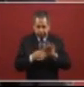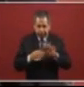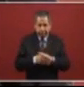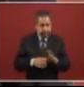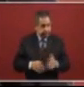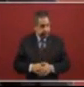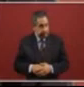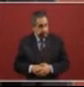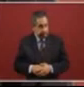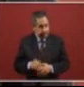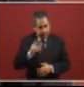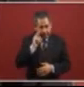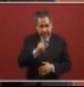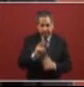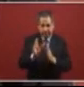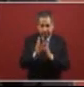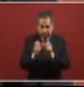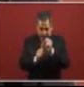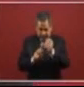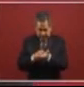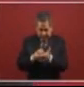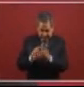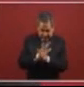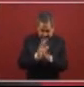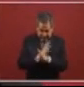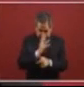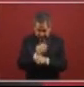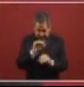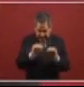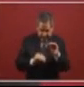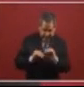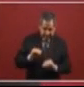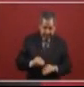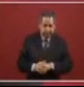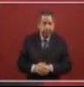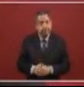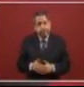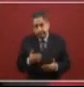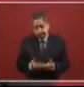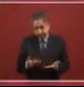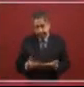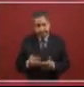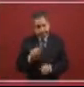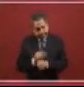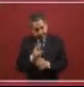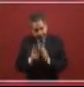Vean cómo dejaron la Constitución. Ahora, los cambios que se están dando